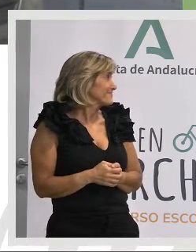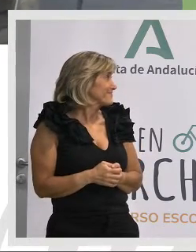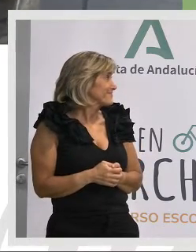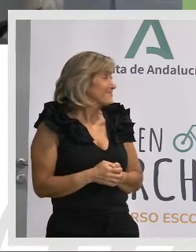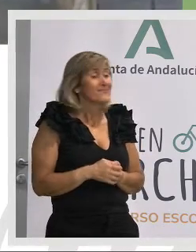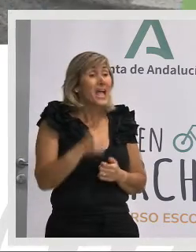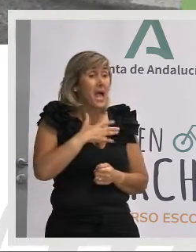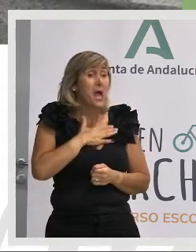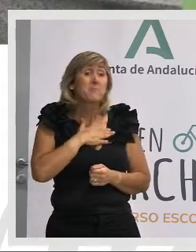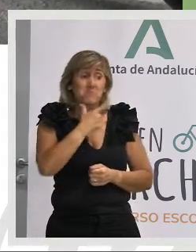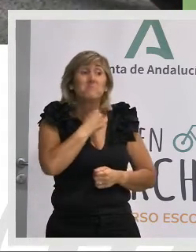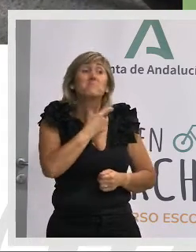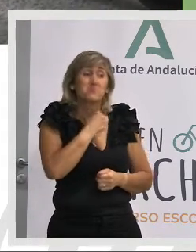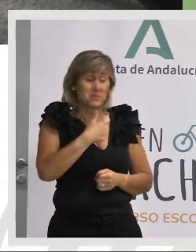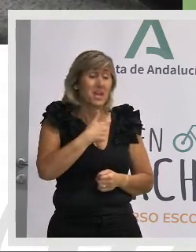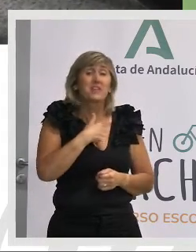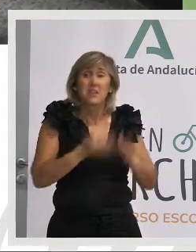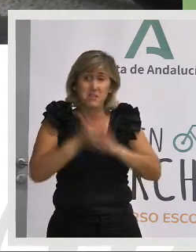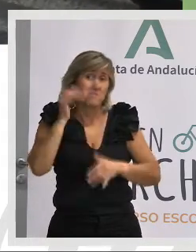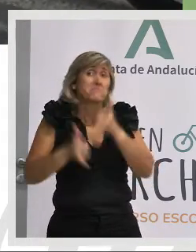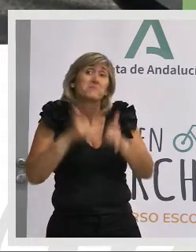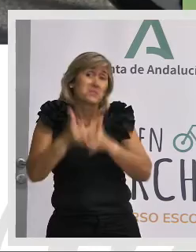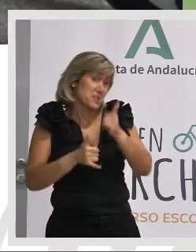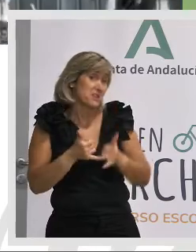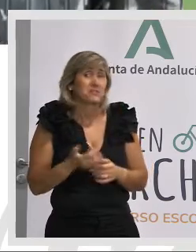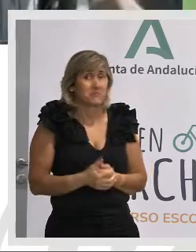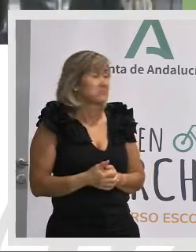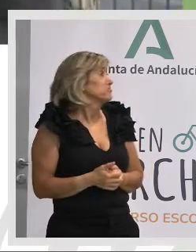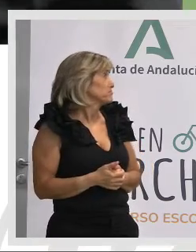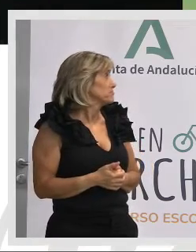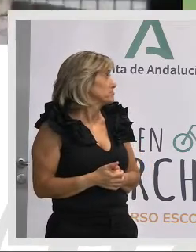Me gustaría tanto ir con ellos.